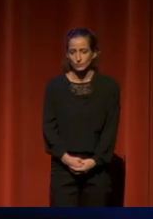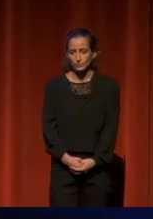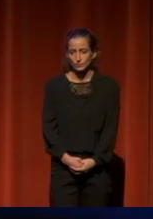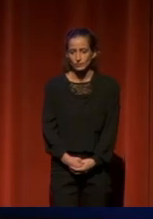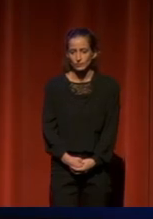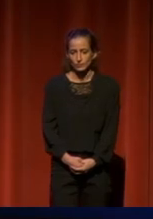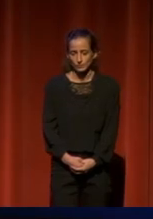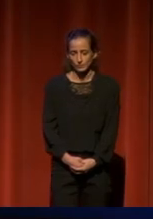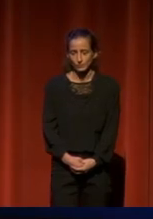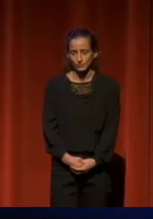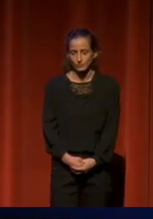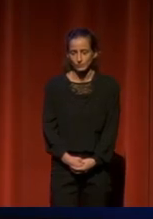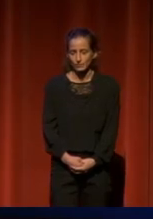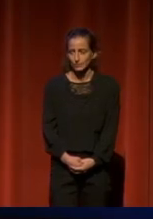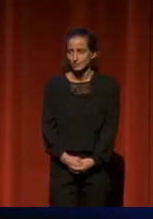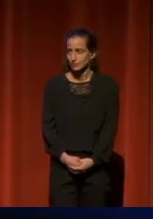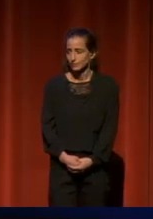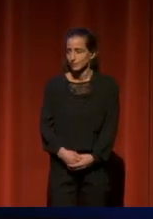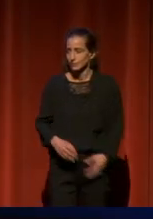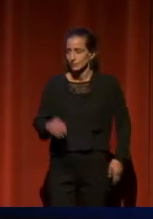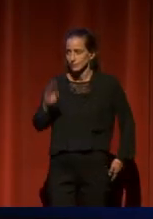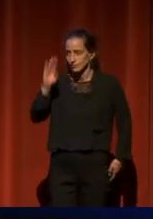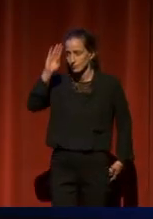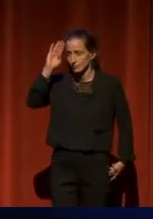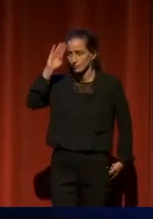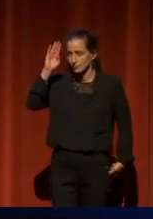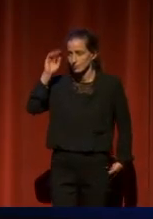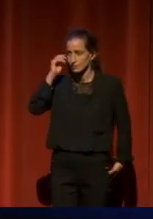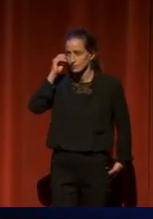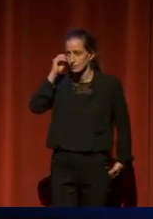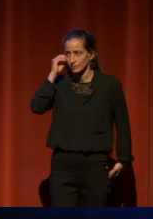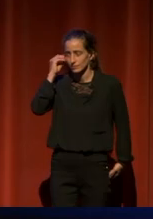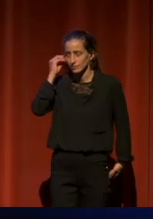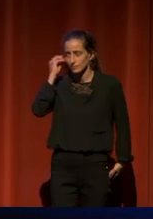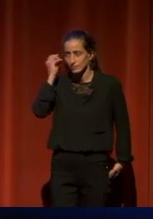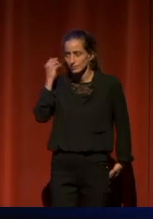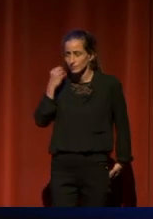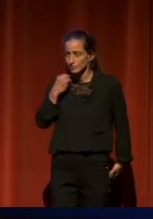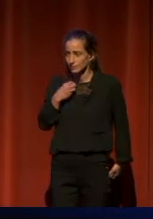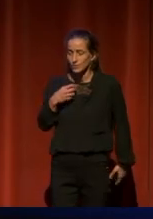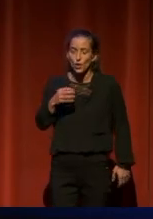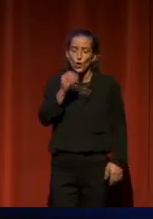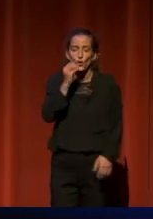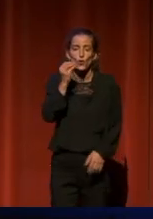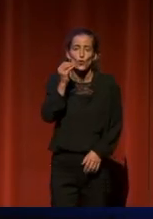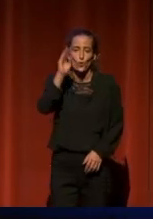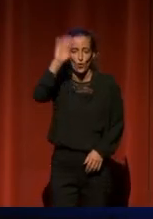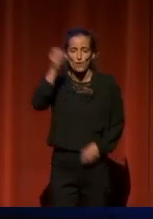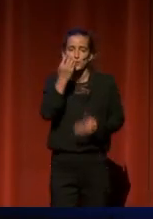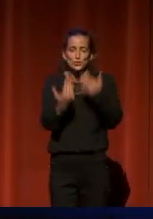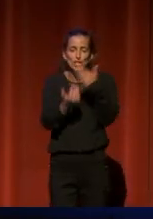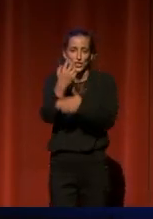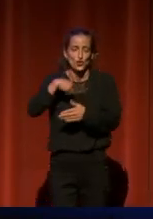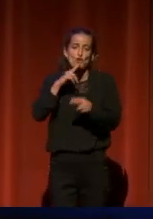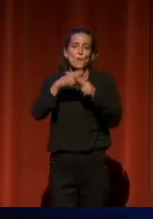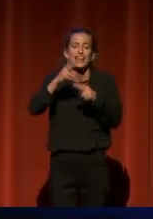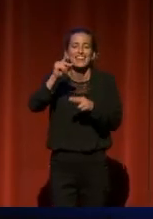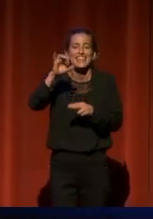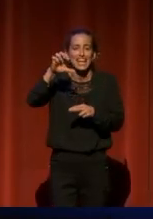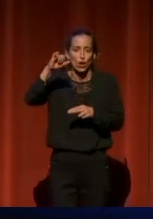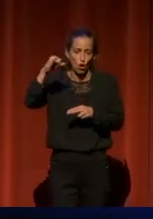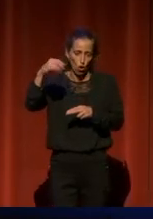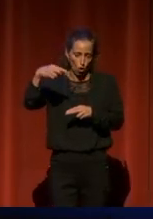que s adelante H Sí ya Hola Raúl buenos días Soy Diego gracia